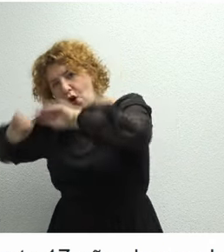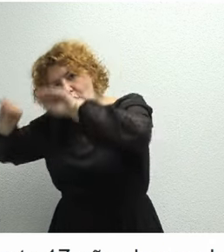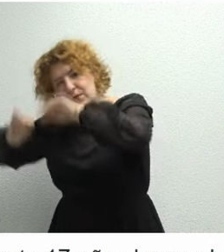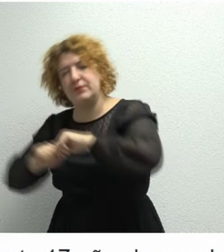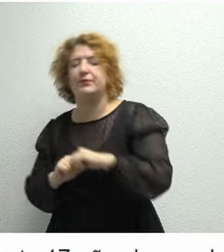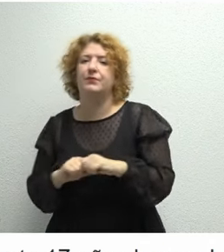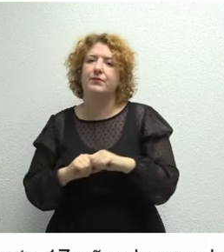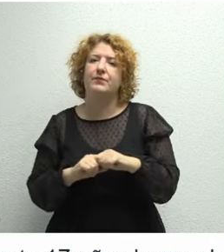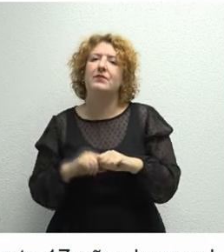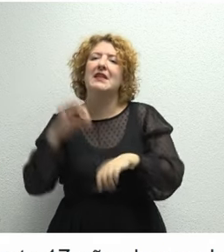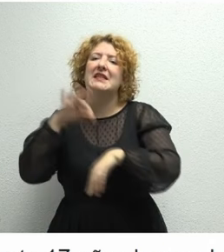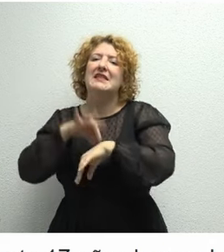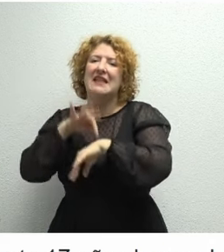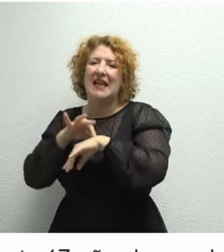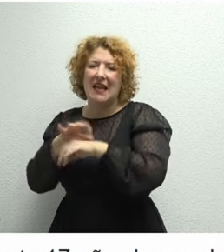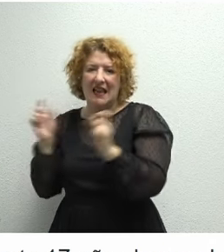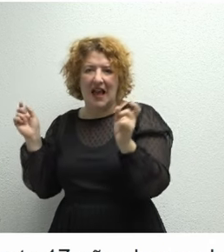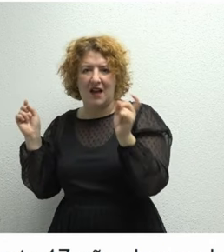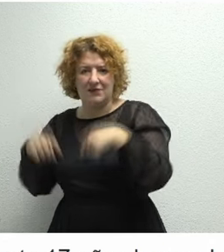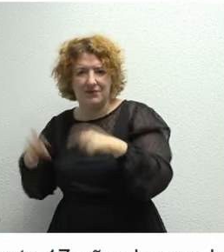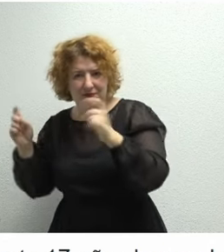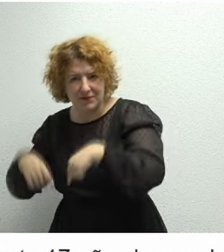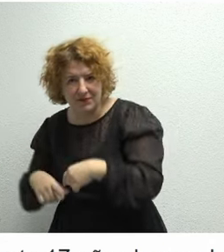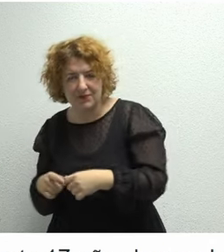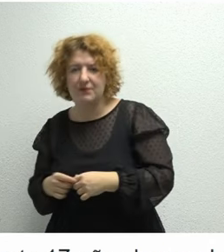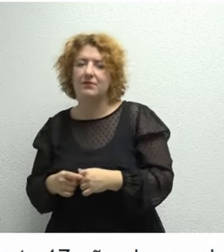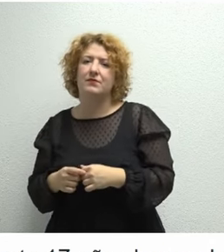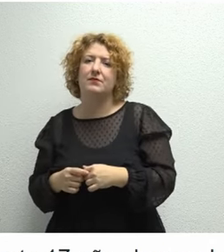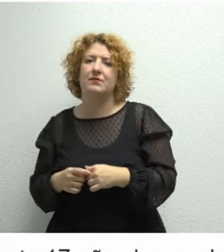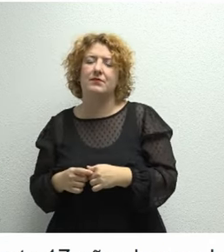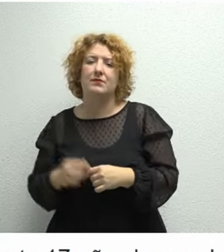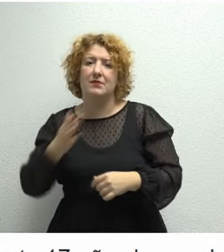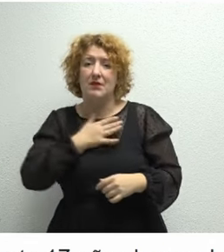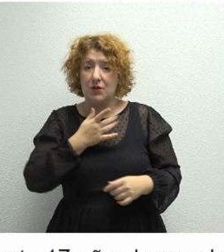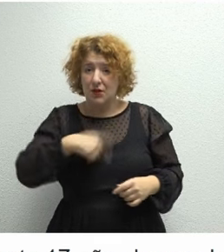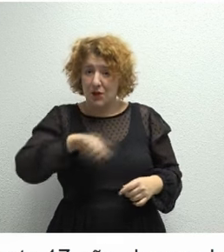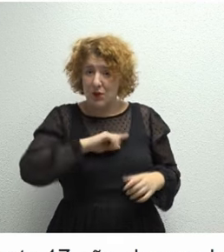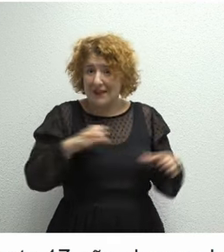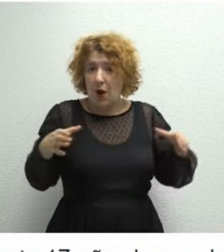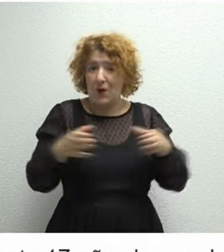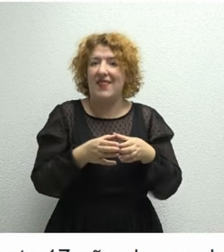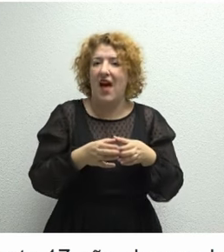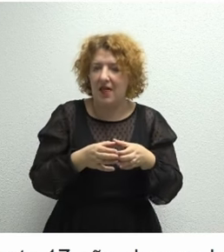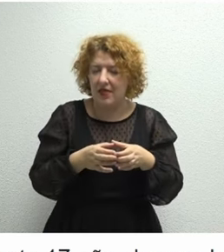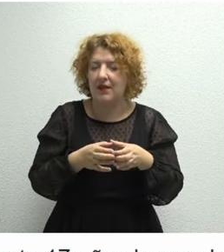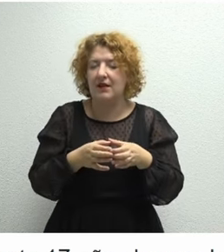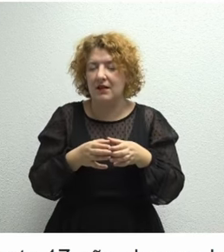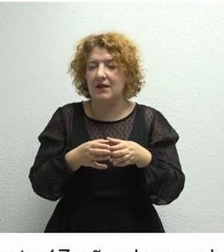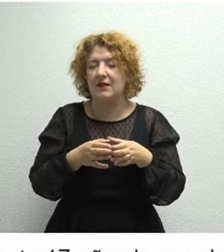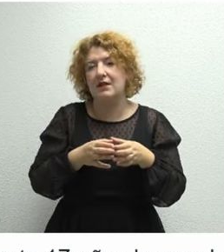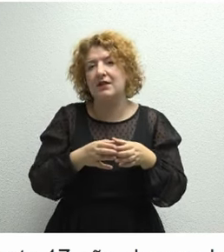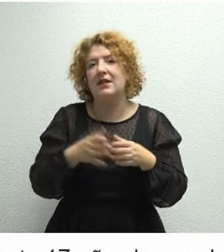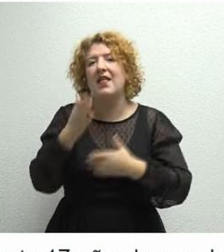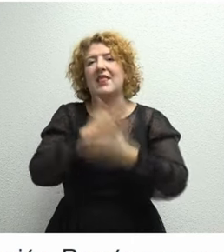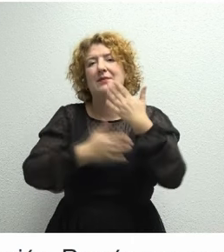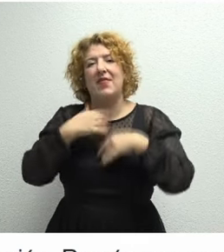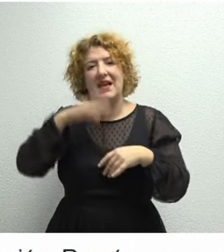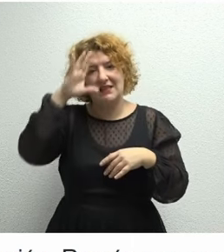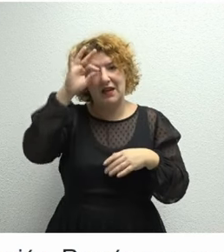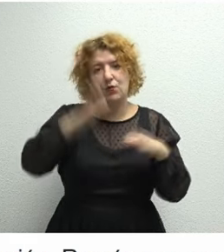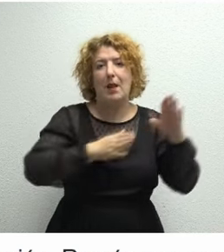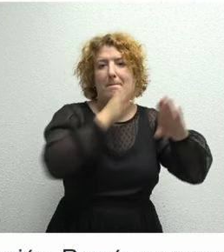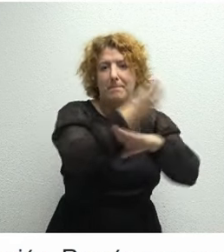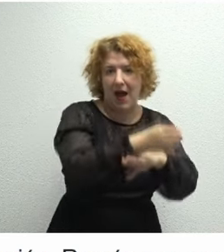organizando sesiones clínicas eh en la misma uedi nuestra especializada íbamos a hablarle de discapacidad intelectual